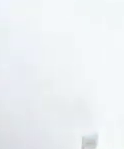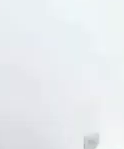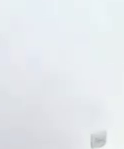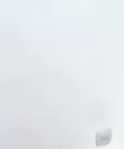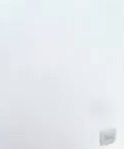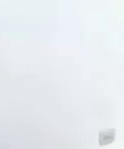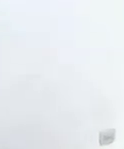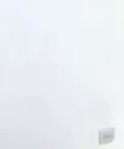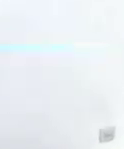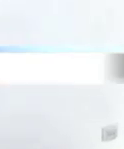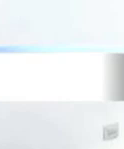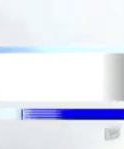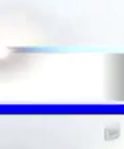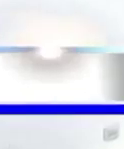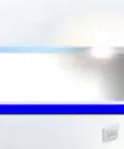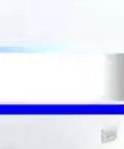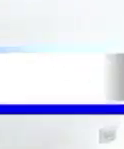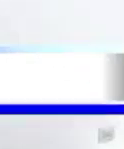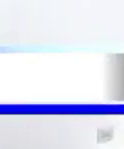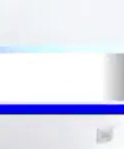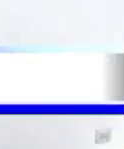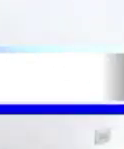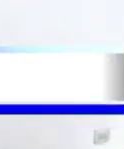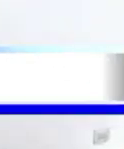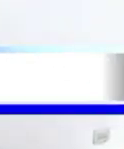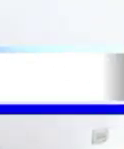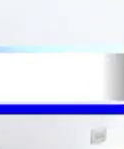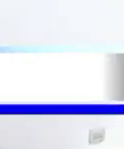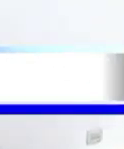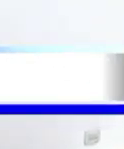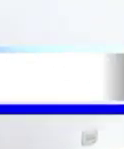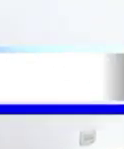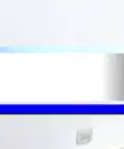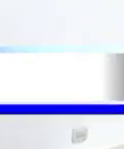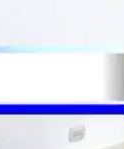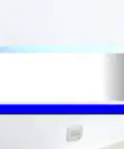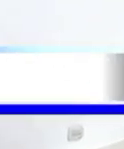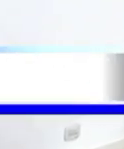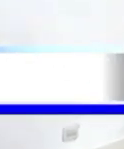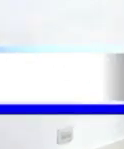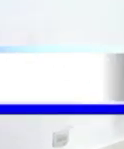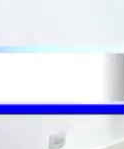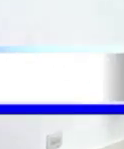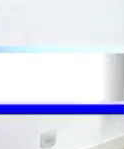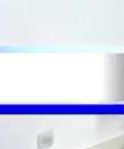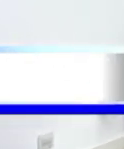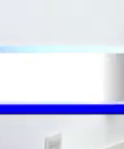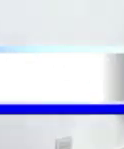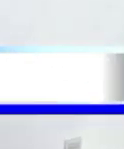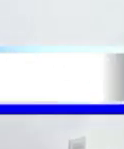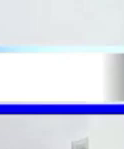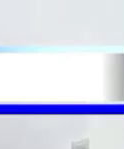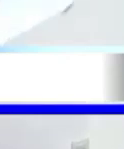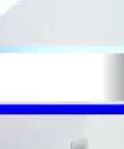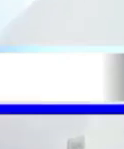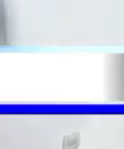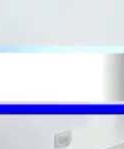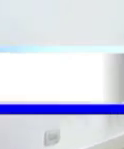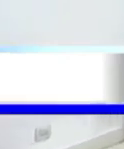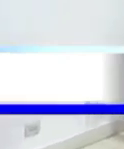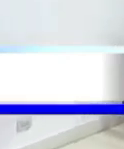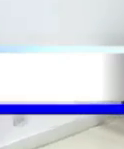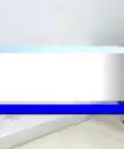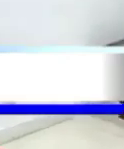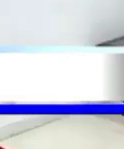Con mucho cariño lo recibimos, expresó el presidente de la República, Miguel Díaz-Canel Bermúdez, al darle la bienvenida a Celso Amorim, jefe de la asesoría